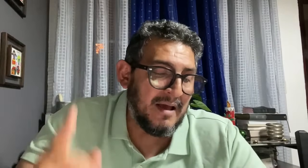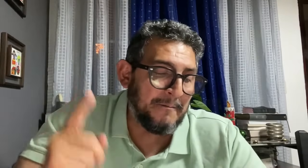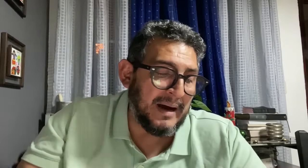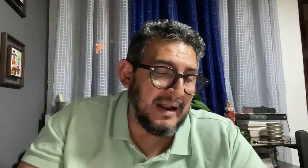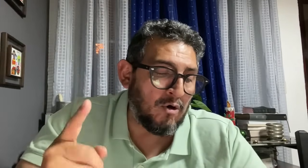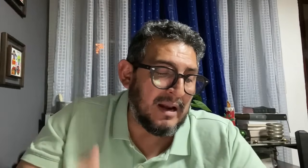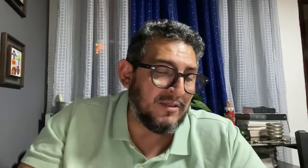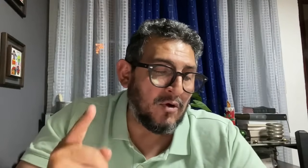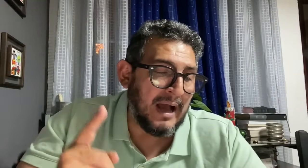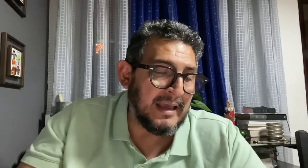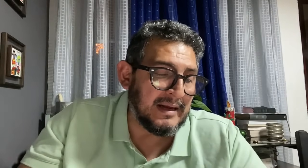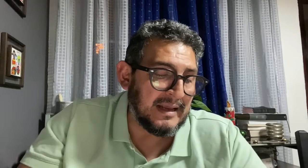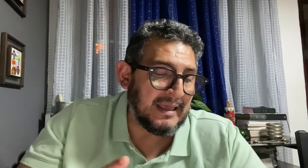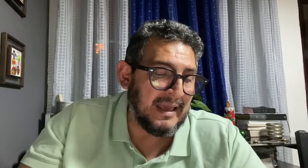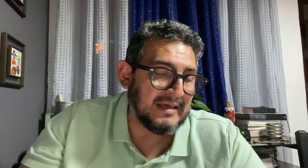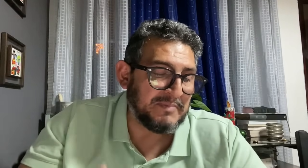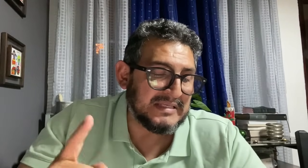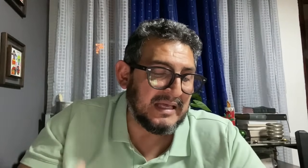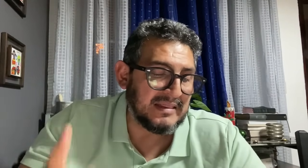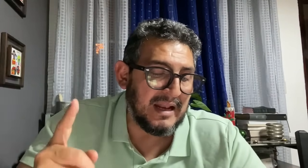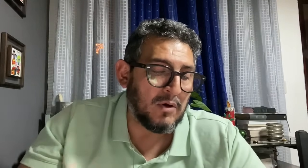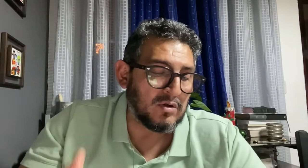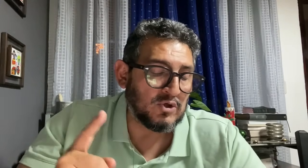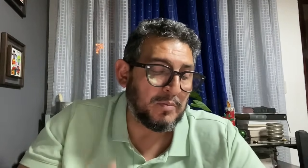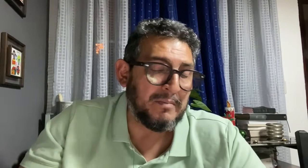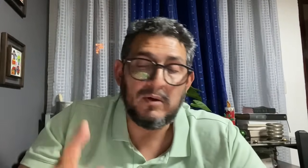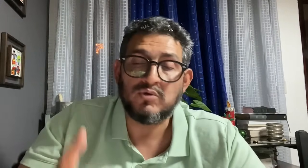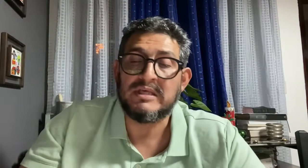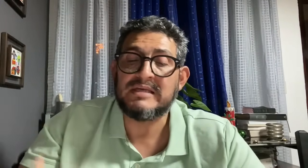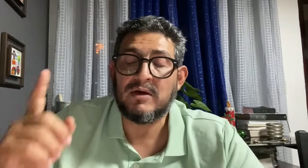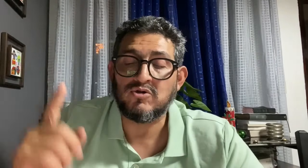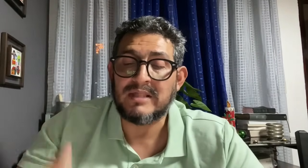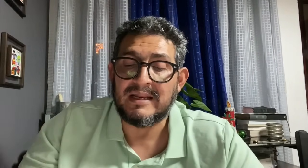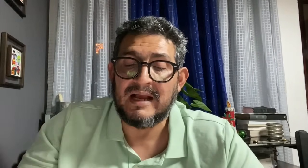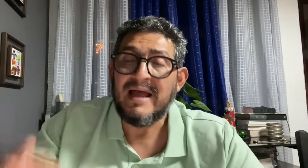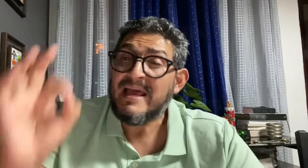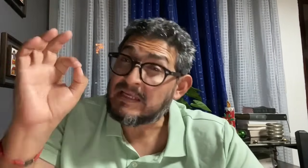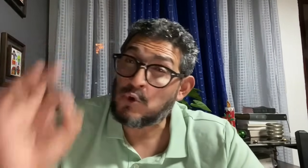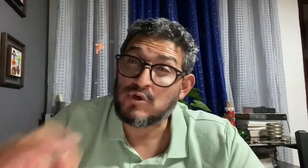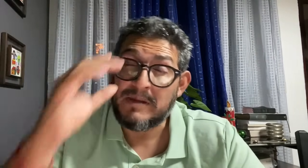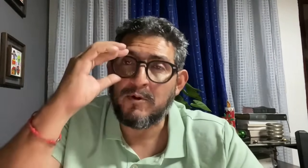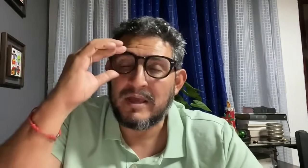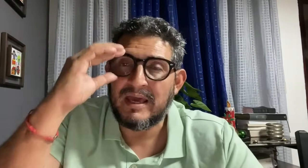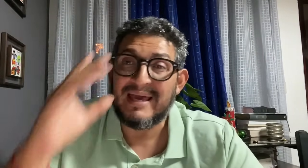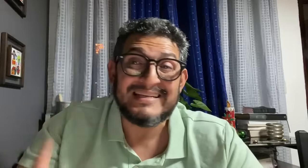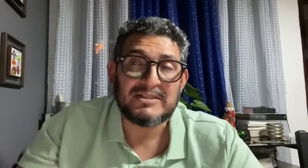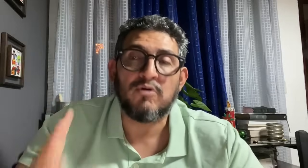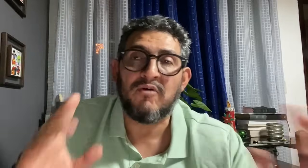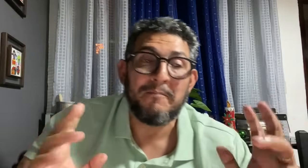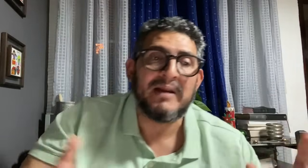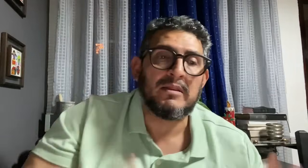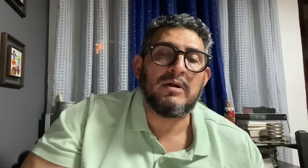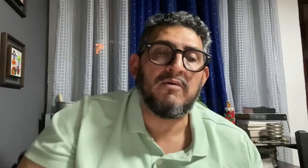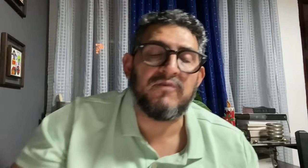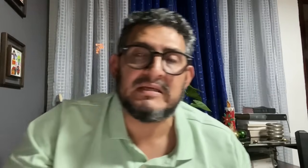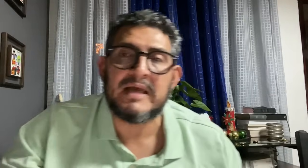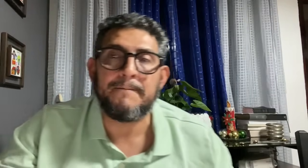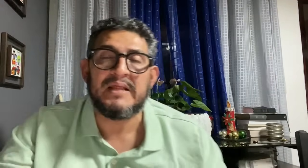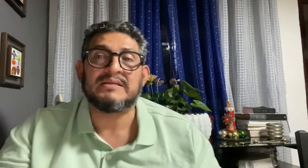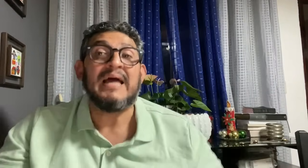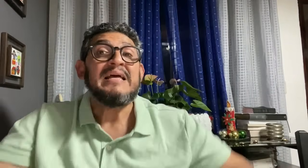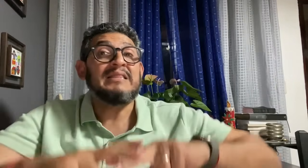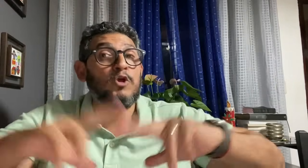ácidas, para Orlando Aguirre, quien es presidente de la Corte Suprema de Justicia de Costa Rica. Escuchen, porque esto fue parte de una